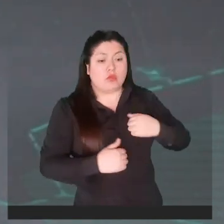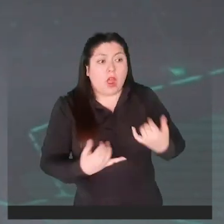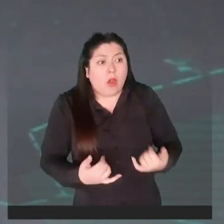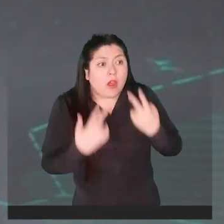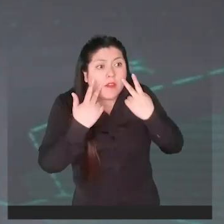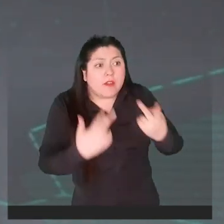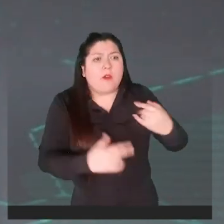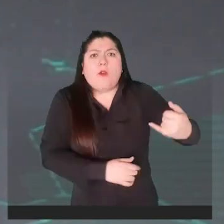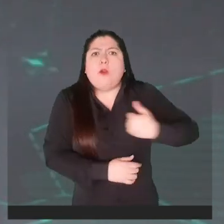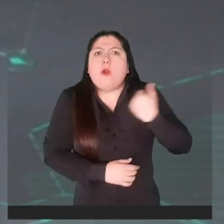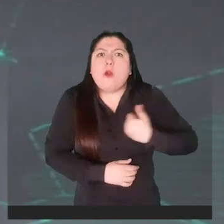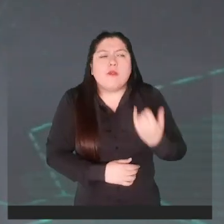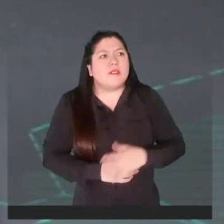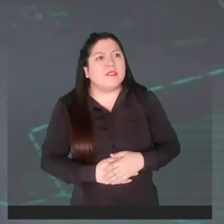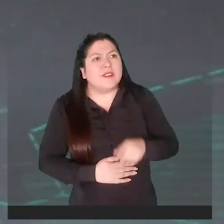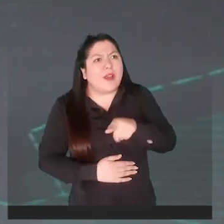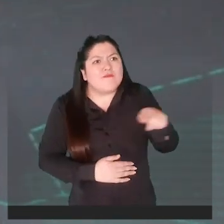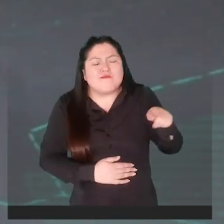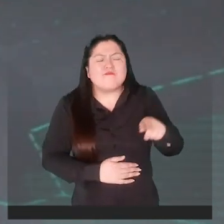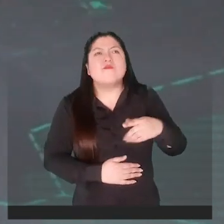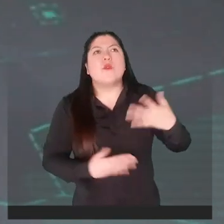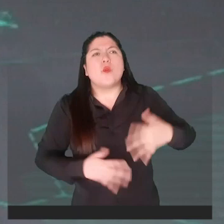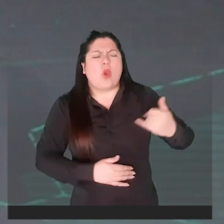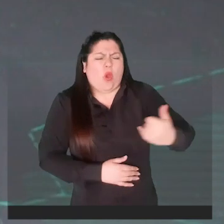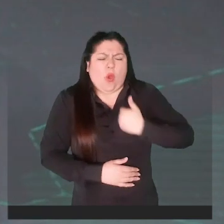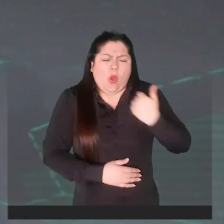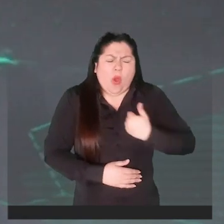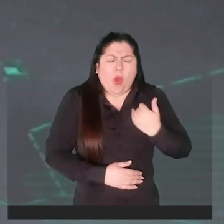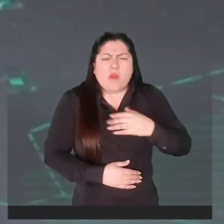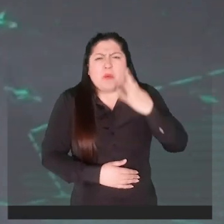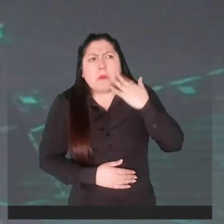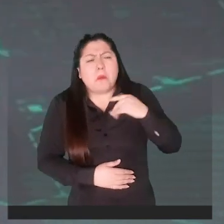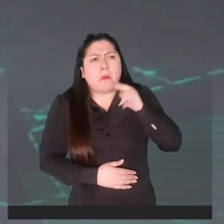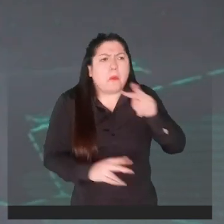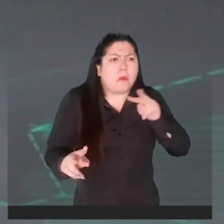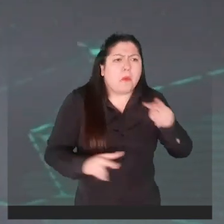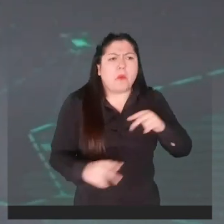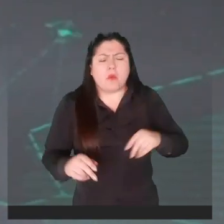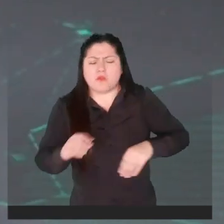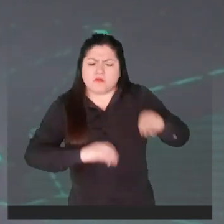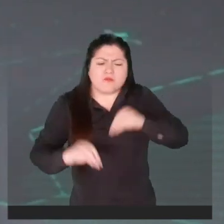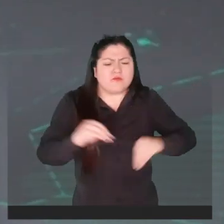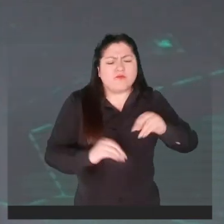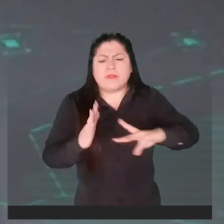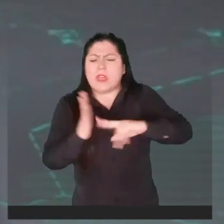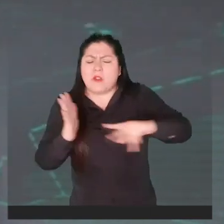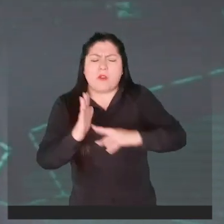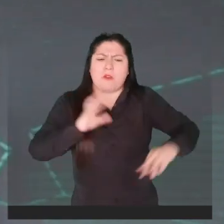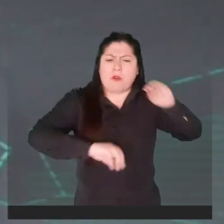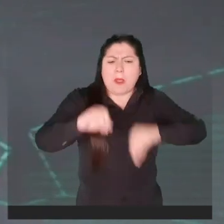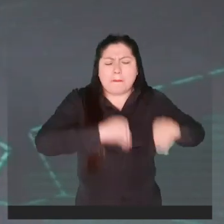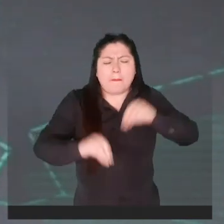equipo joven. Usted tiene un equipo de millennials formados, conocedores, que han tratado de involucrar lo mejor